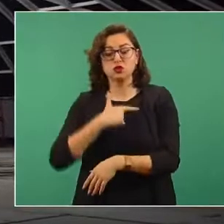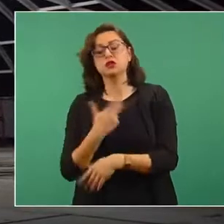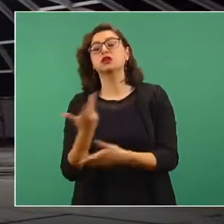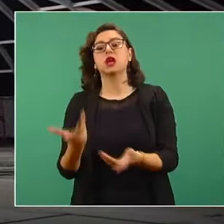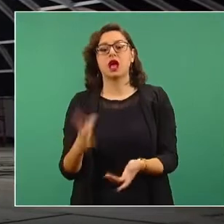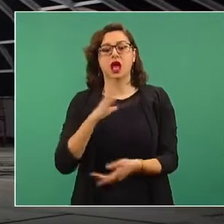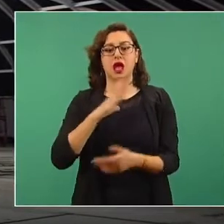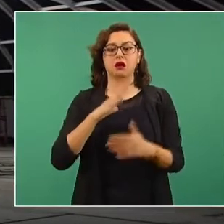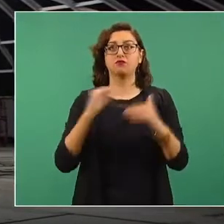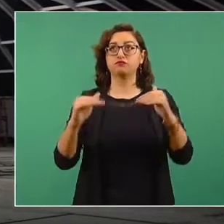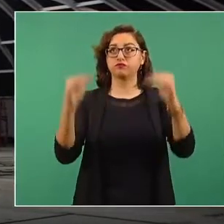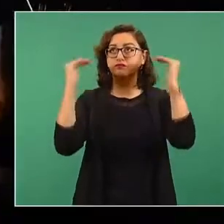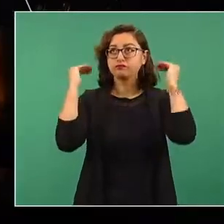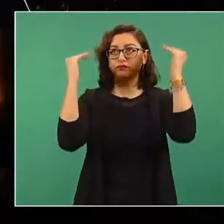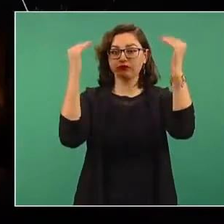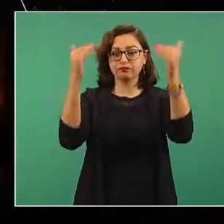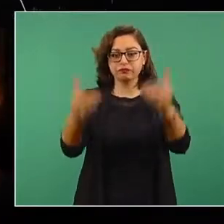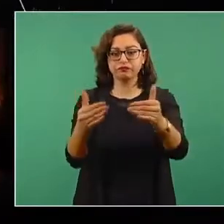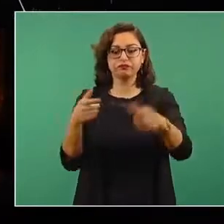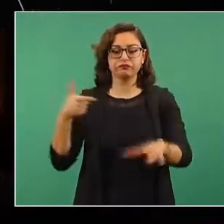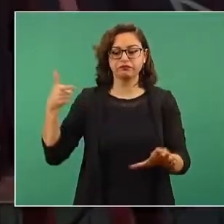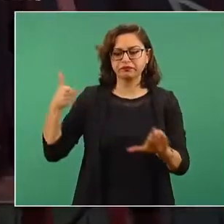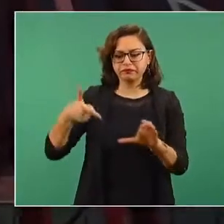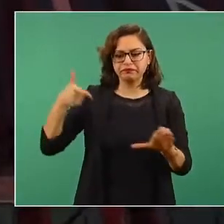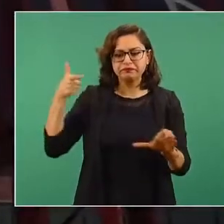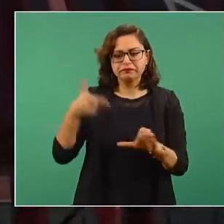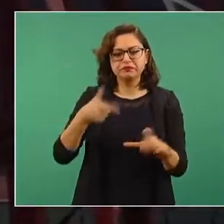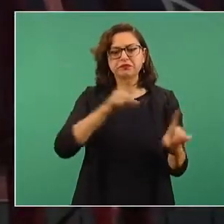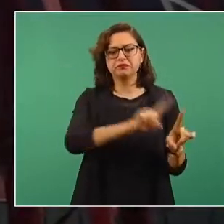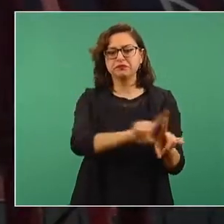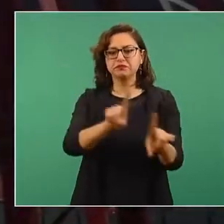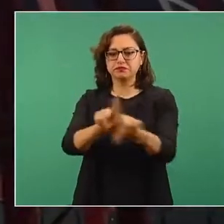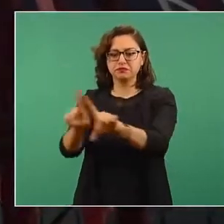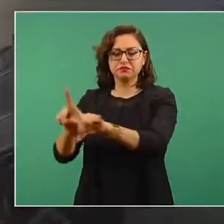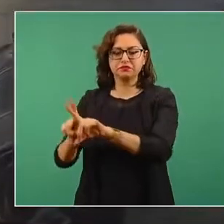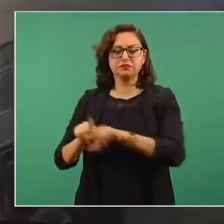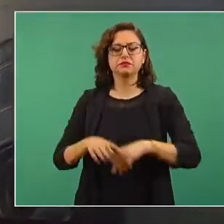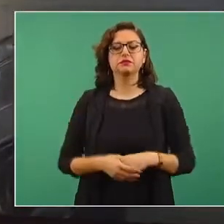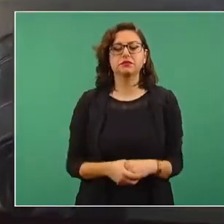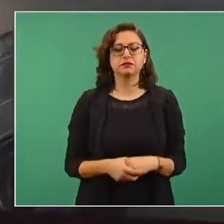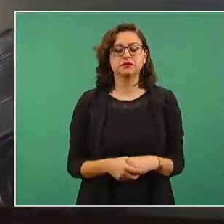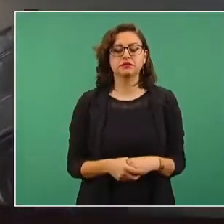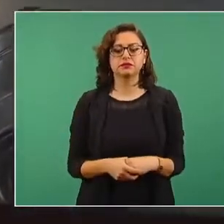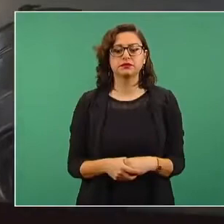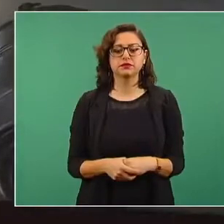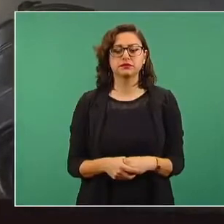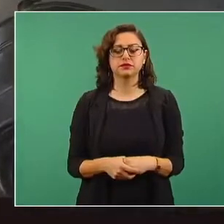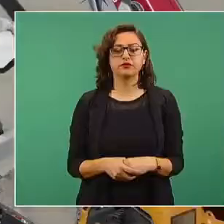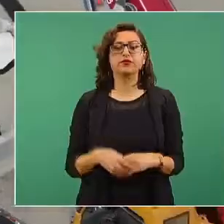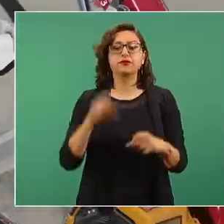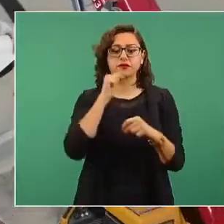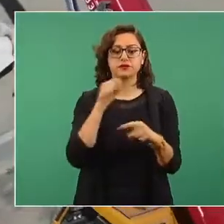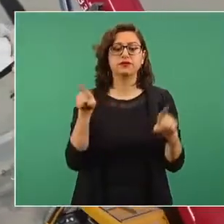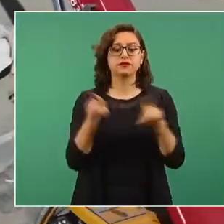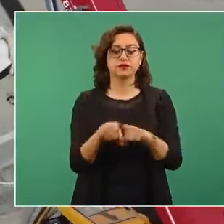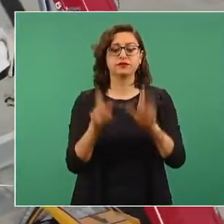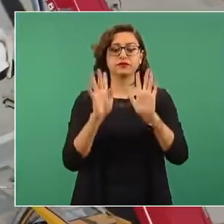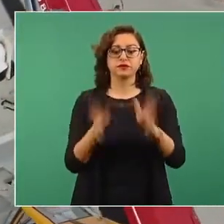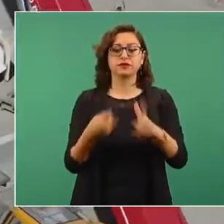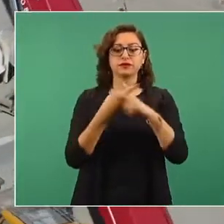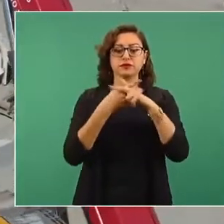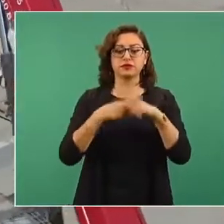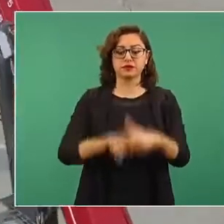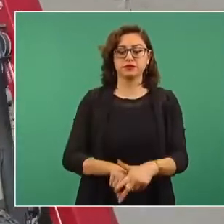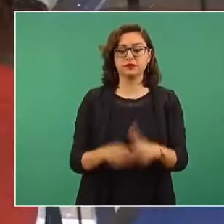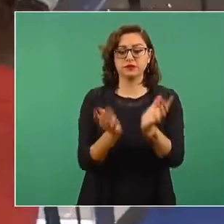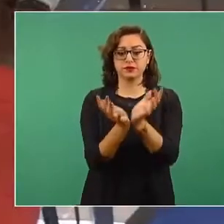respecto a la colocación de placas de fondo, soldadura de anillos y montaje de placa de cúpula. En los tanques esféricos, se trabaja en el armado de columnas